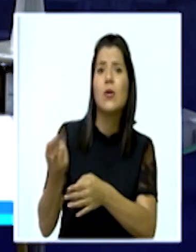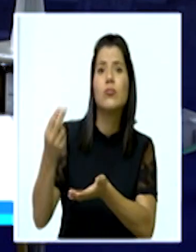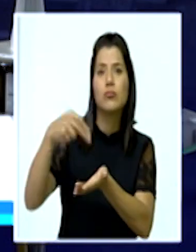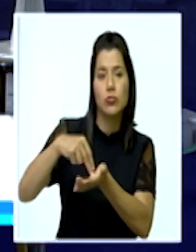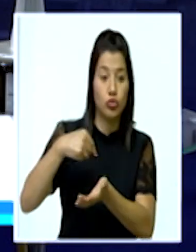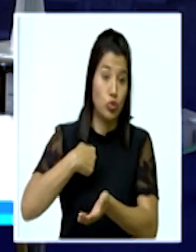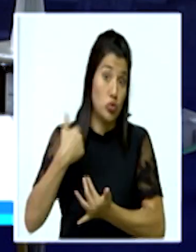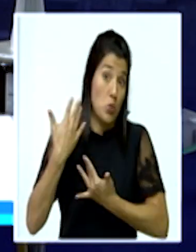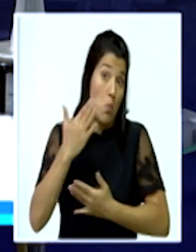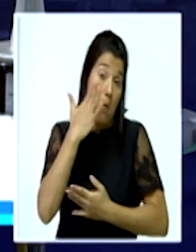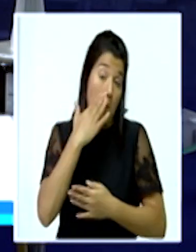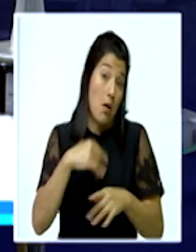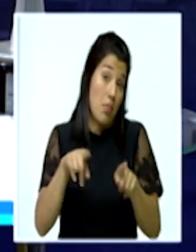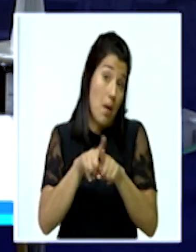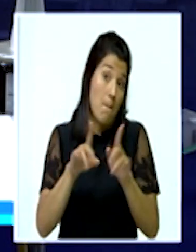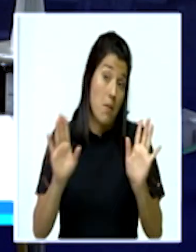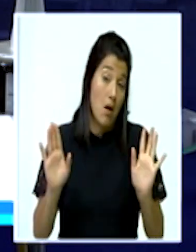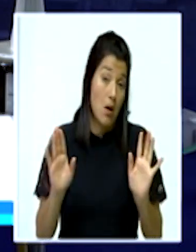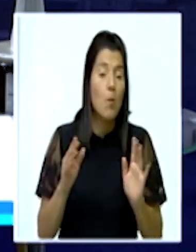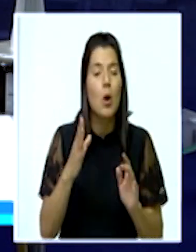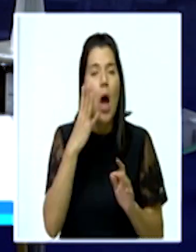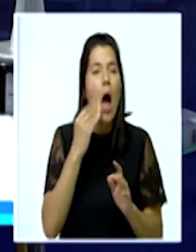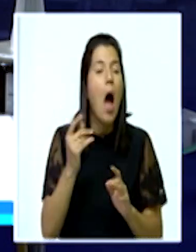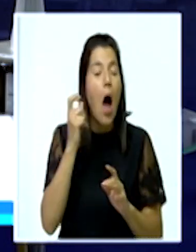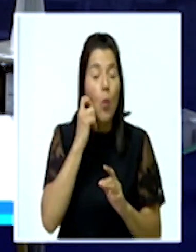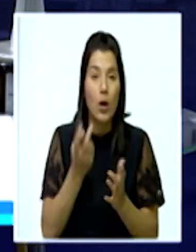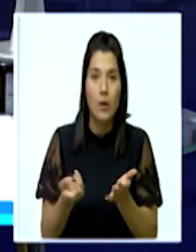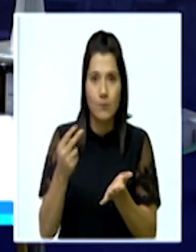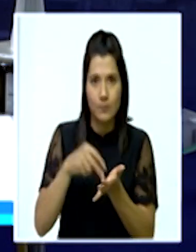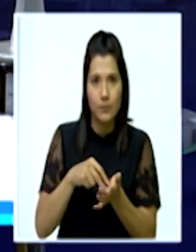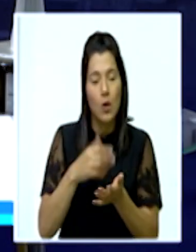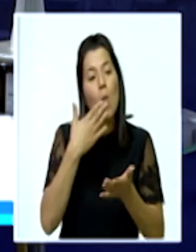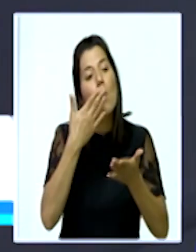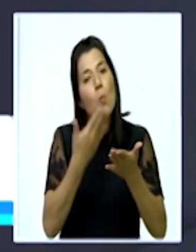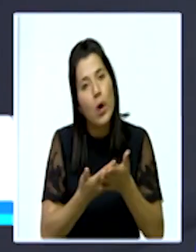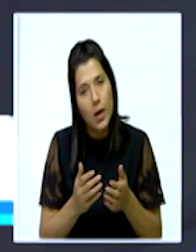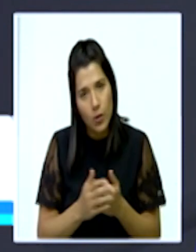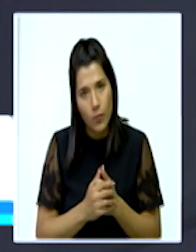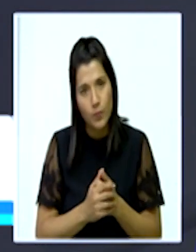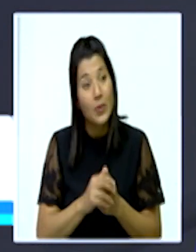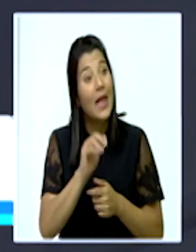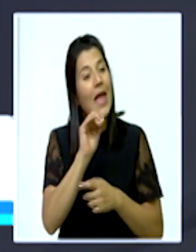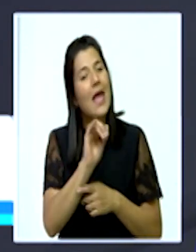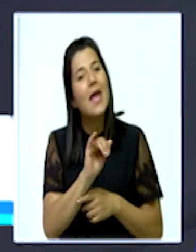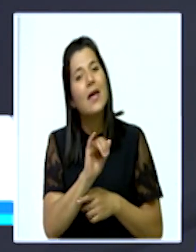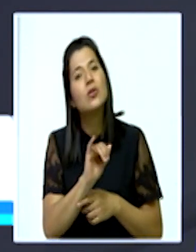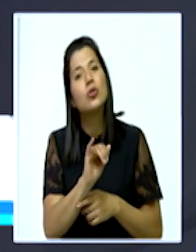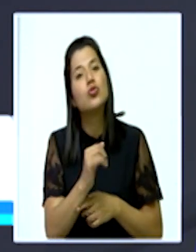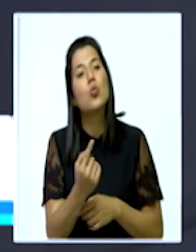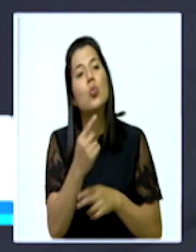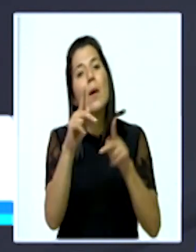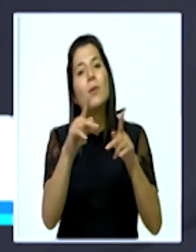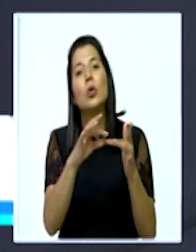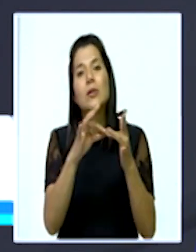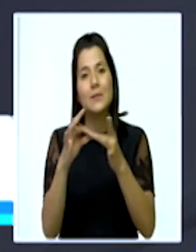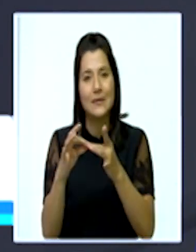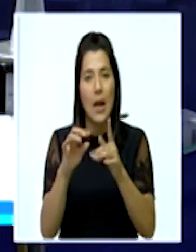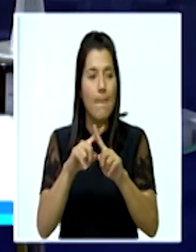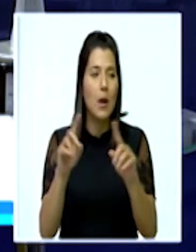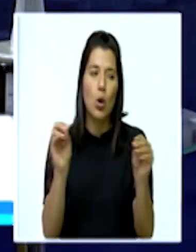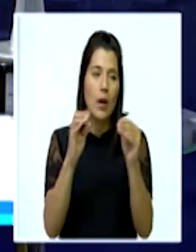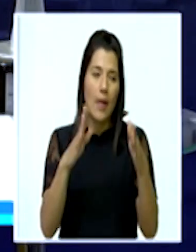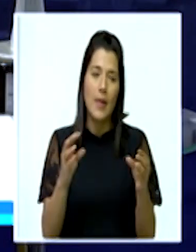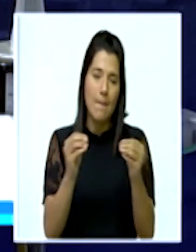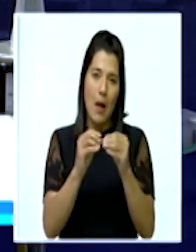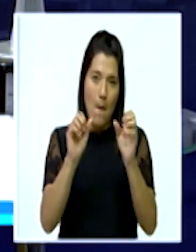a que resucite. Mi abuelita en ese caso decía, bueno, mi amor, es que eso, Jesús es un personaje especial y podía hacer eso, pero nadie más lo va a